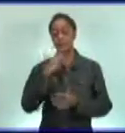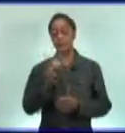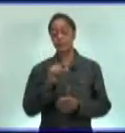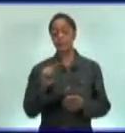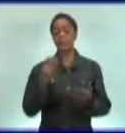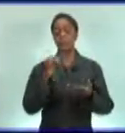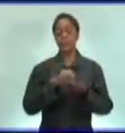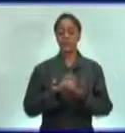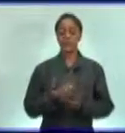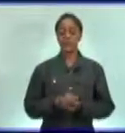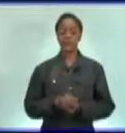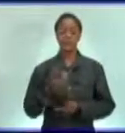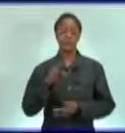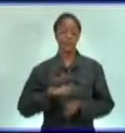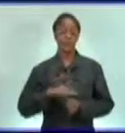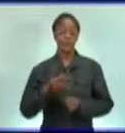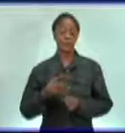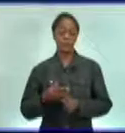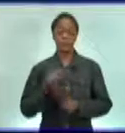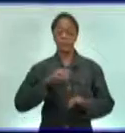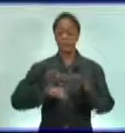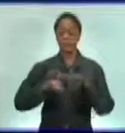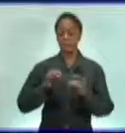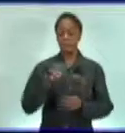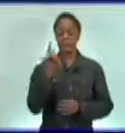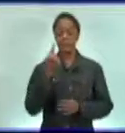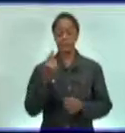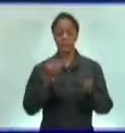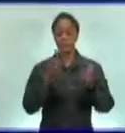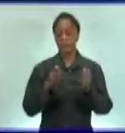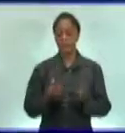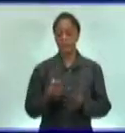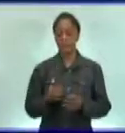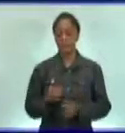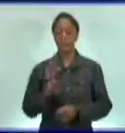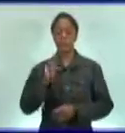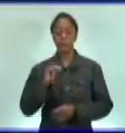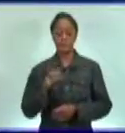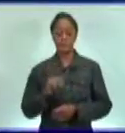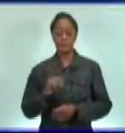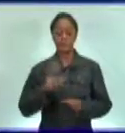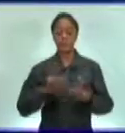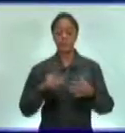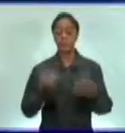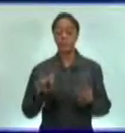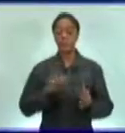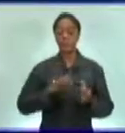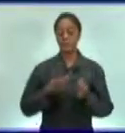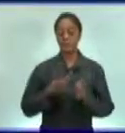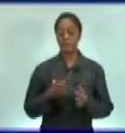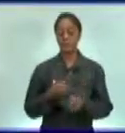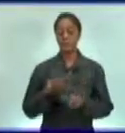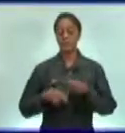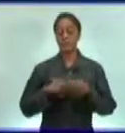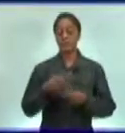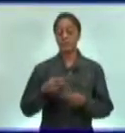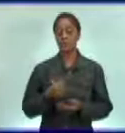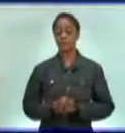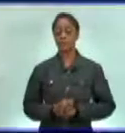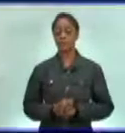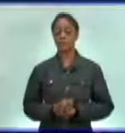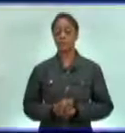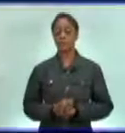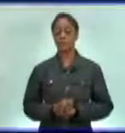llenar. Luego van a escoger una de las partes y mencionar cuál es la función que realizan.